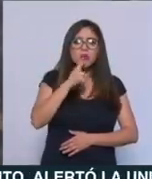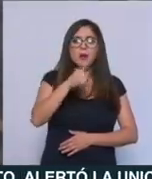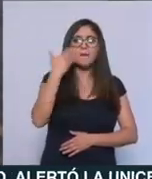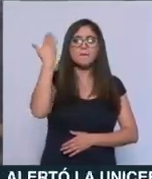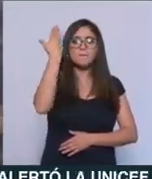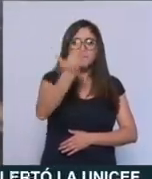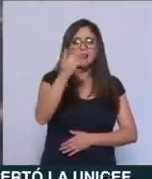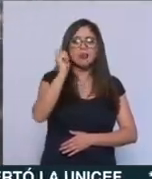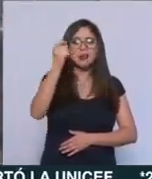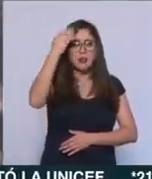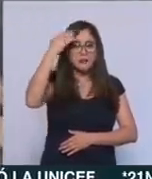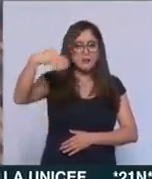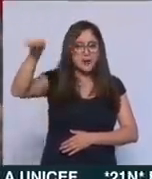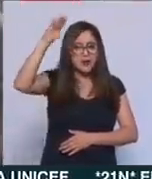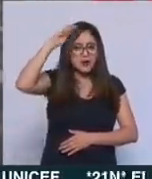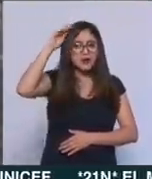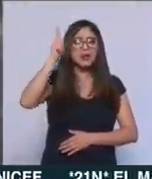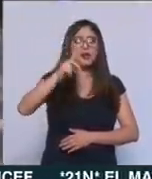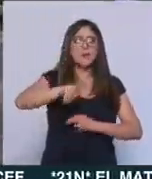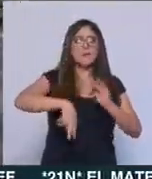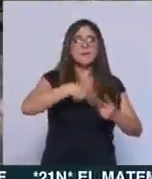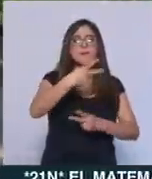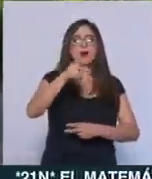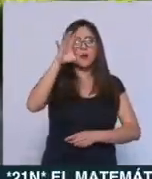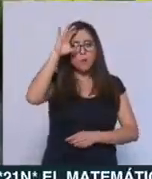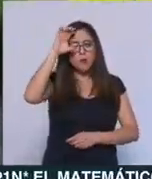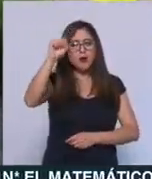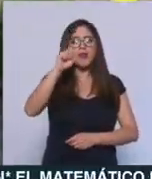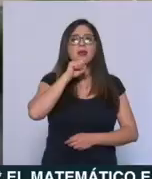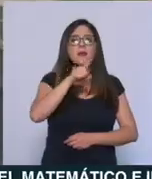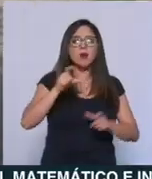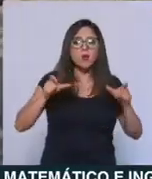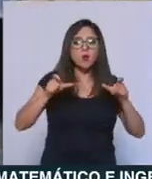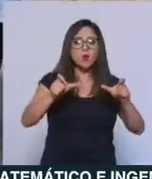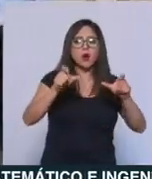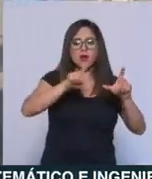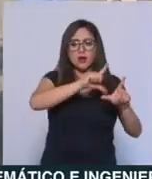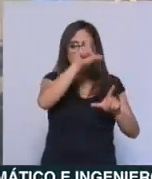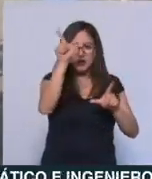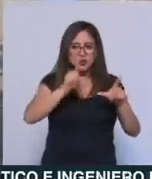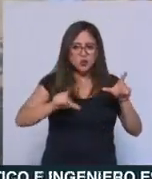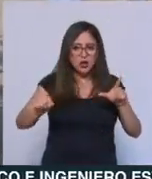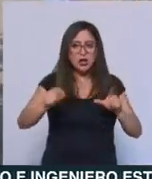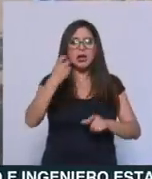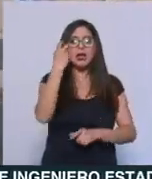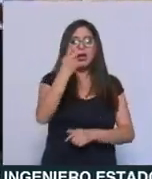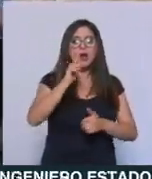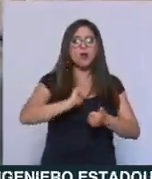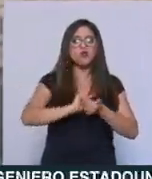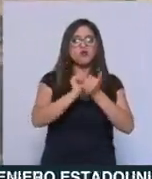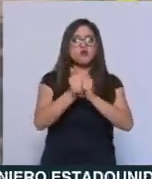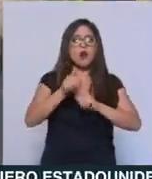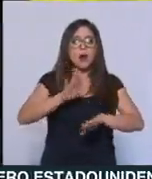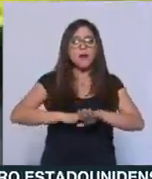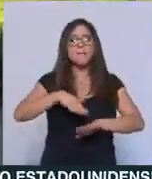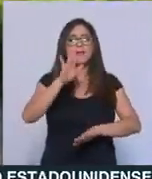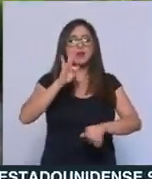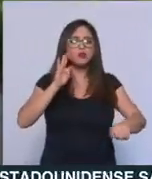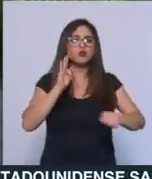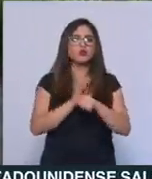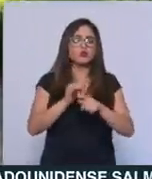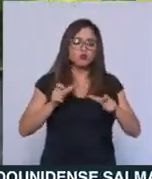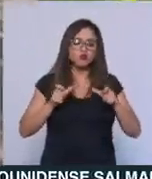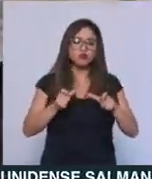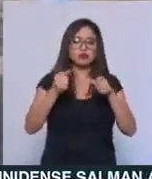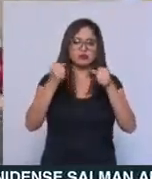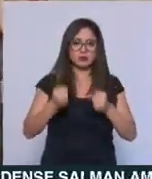elementos de la Marina lleguen al estado de Morelos, también la Guardia Nacional sea aplicada ya en la entidad y con esto sean reforzadas las medidas de